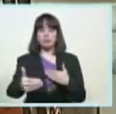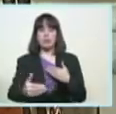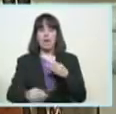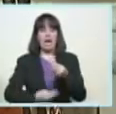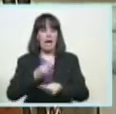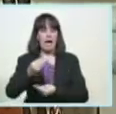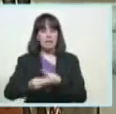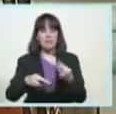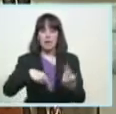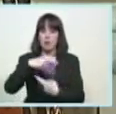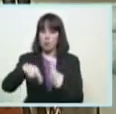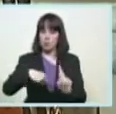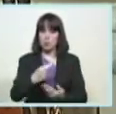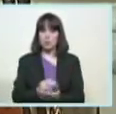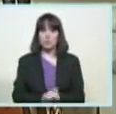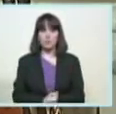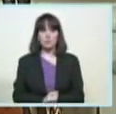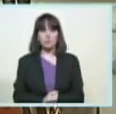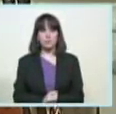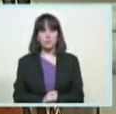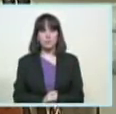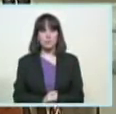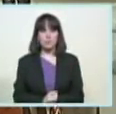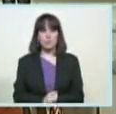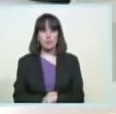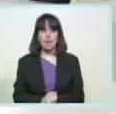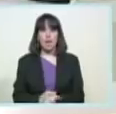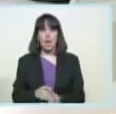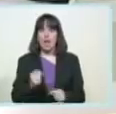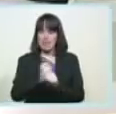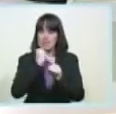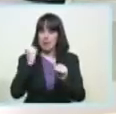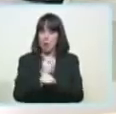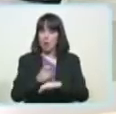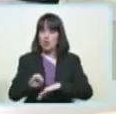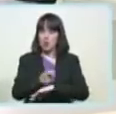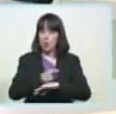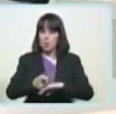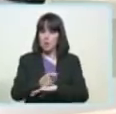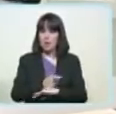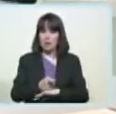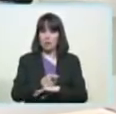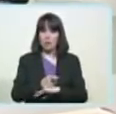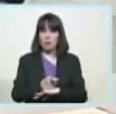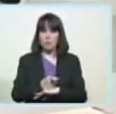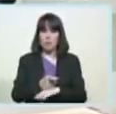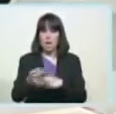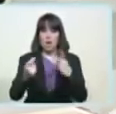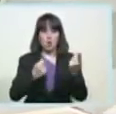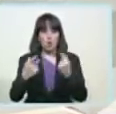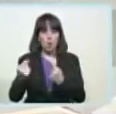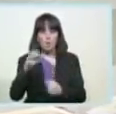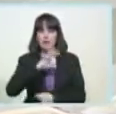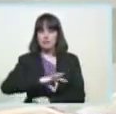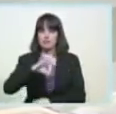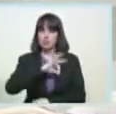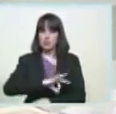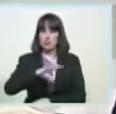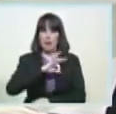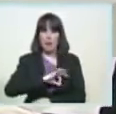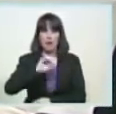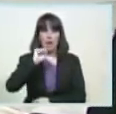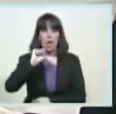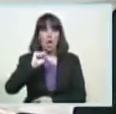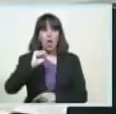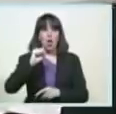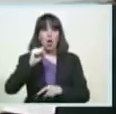en el campo de la acción gubernamental en el campo de la acción económica social cultural